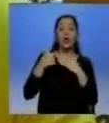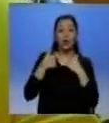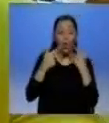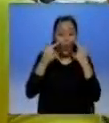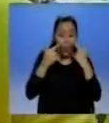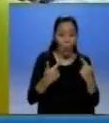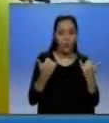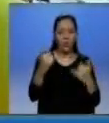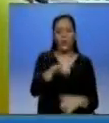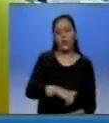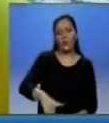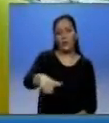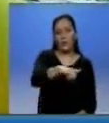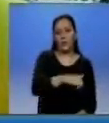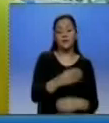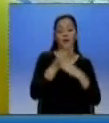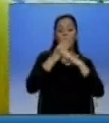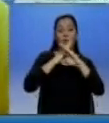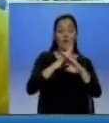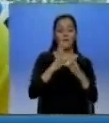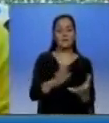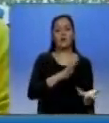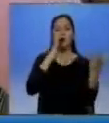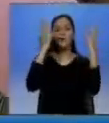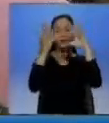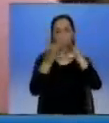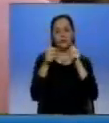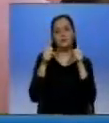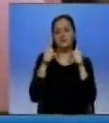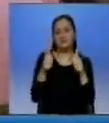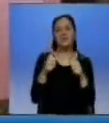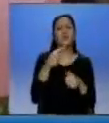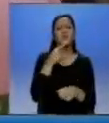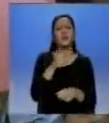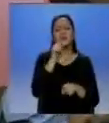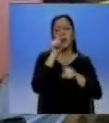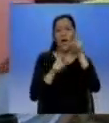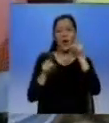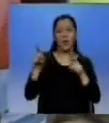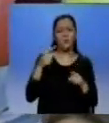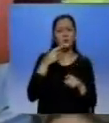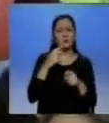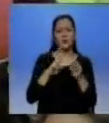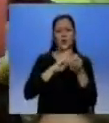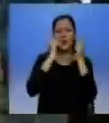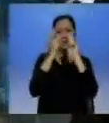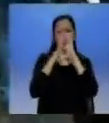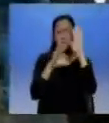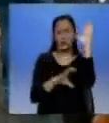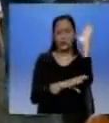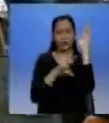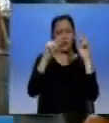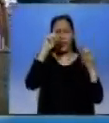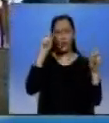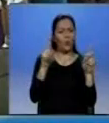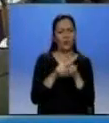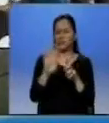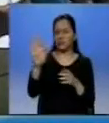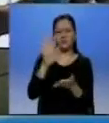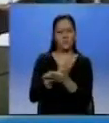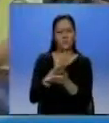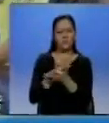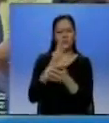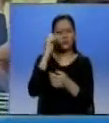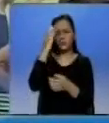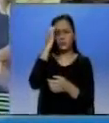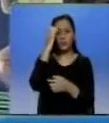democracia, vamos a defender el proyecto de la Revolución Ciudadana. Todos rechazan los pedidos de retirar las enmiendas constitucionales y solicitaron a las autoridades del